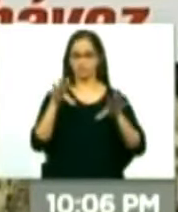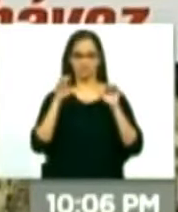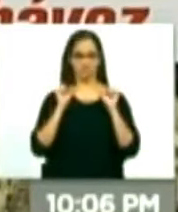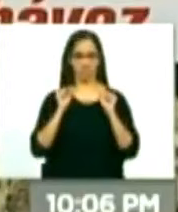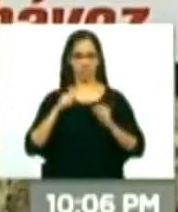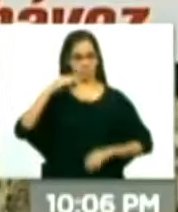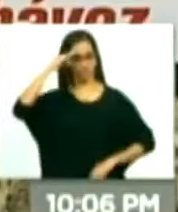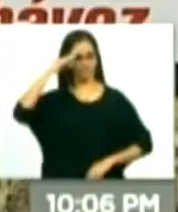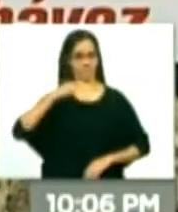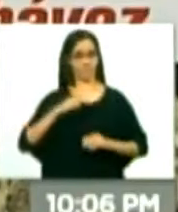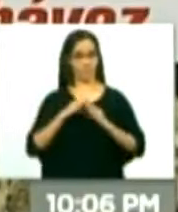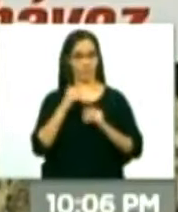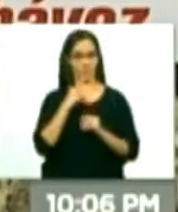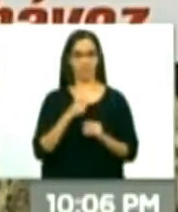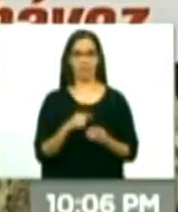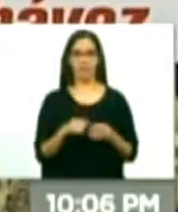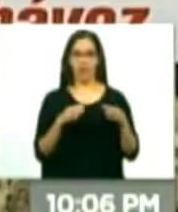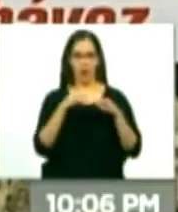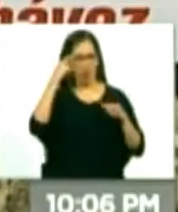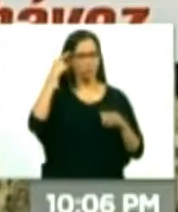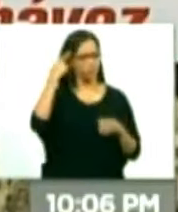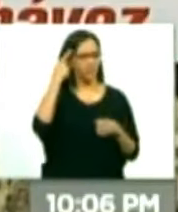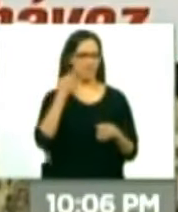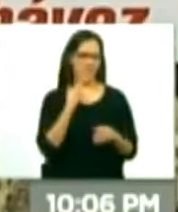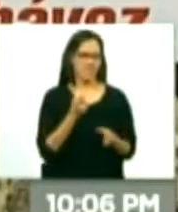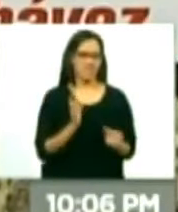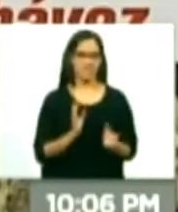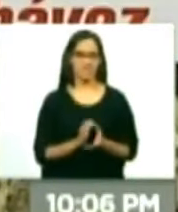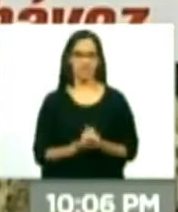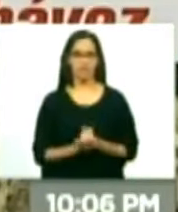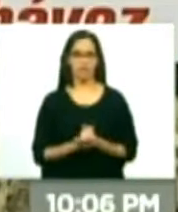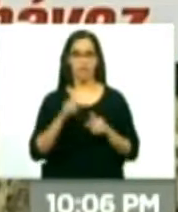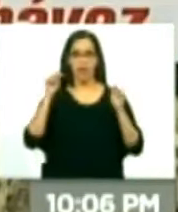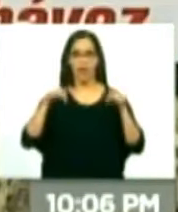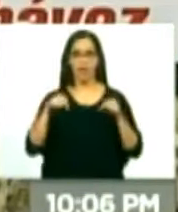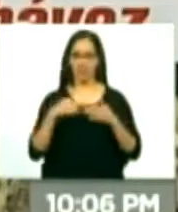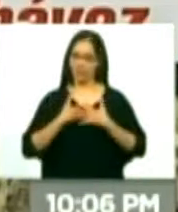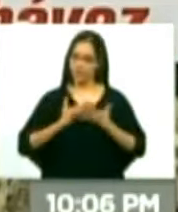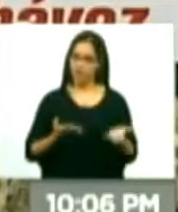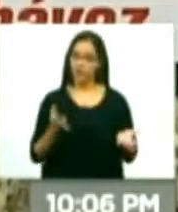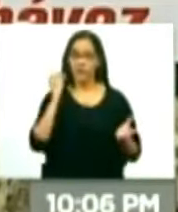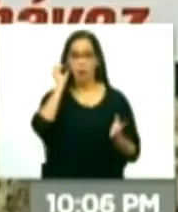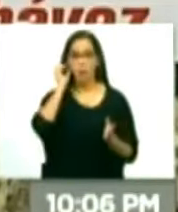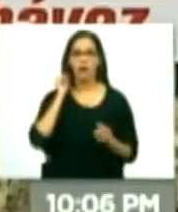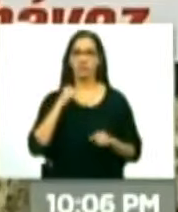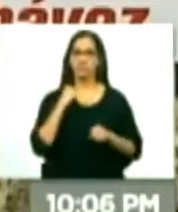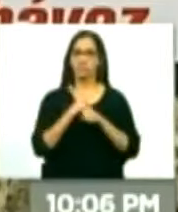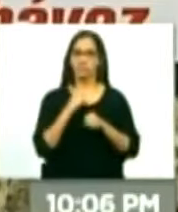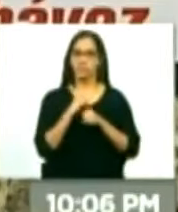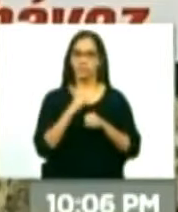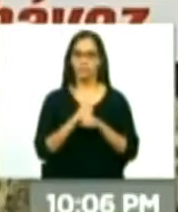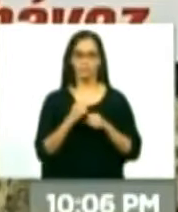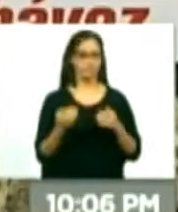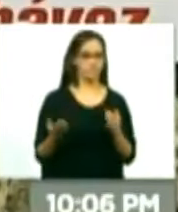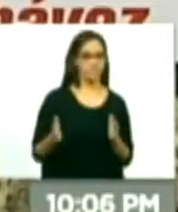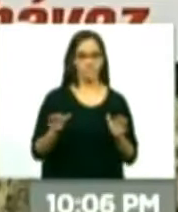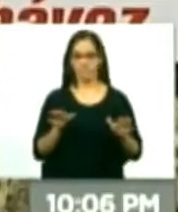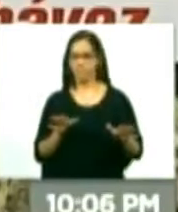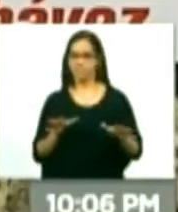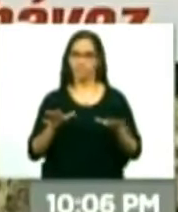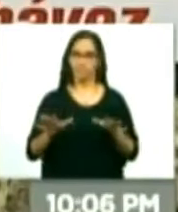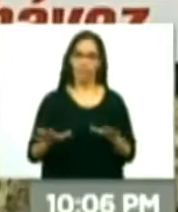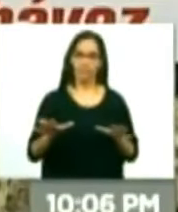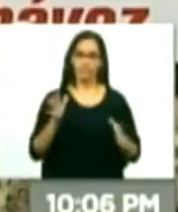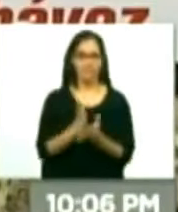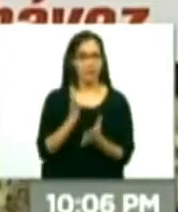¿eh? En los cuarteles no, en los cuarteles uno sabe que tiene que decir eso. Pero aquí tiene que ponerse la orden de la mujer y trabajar mano zurda, mano derecha, siempre por el